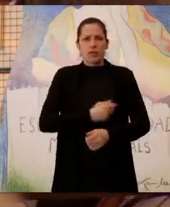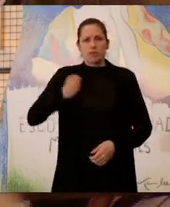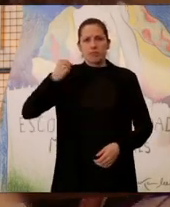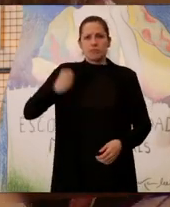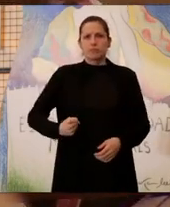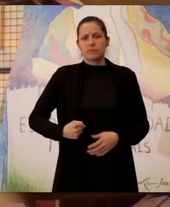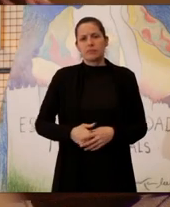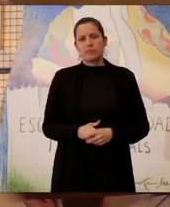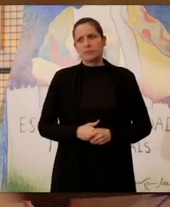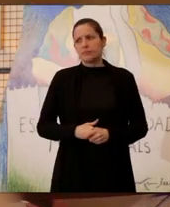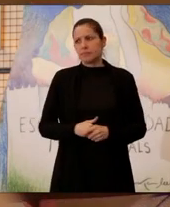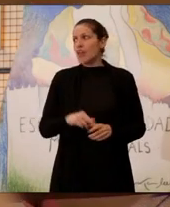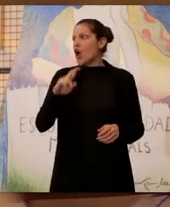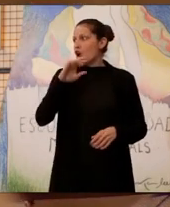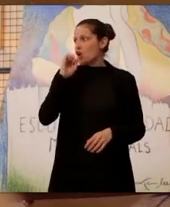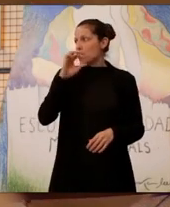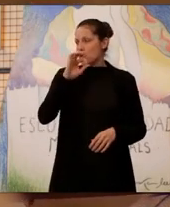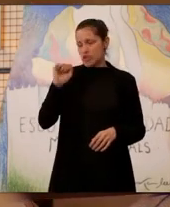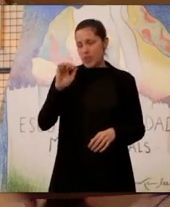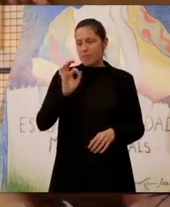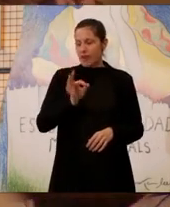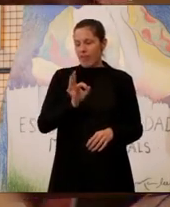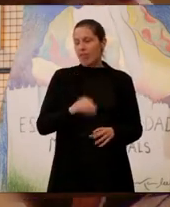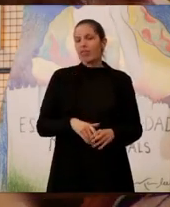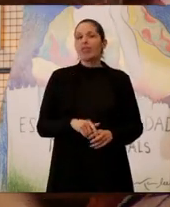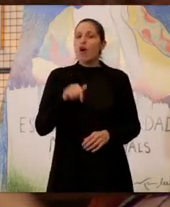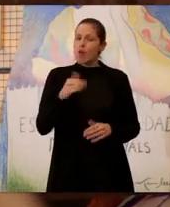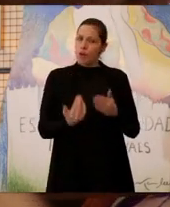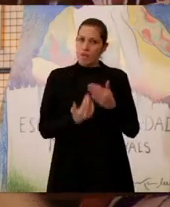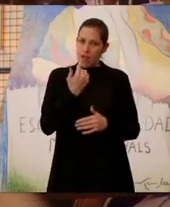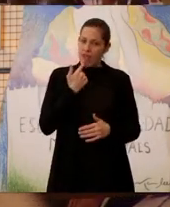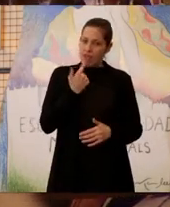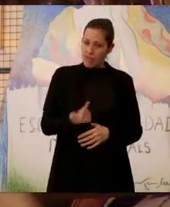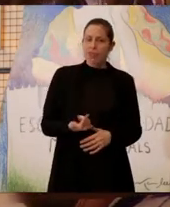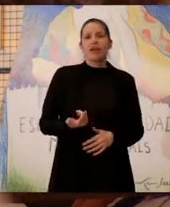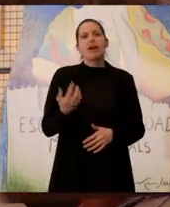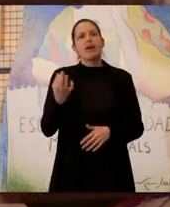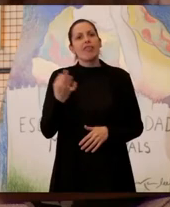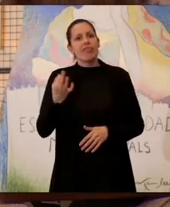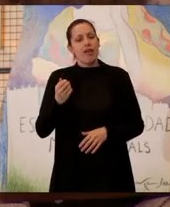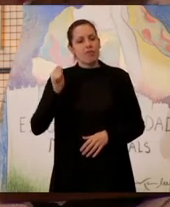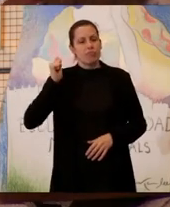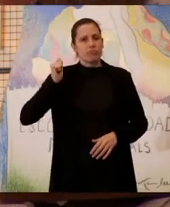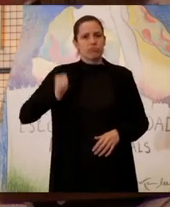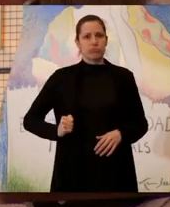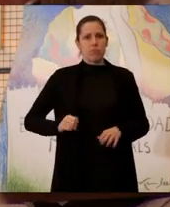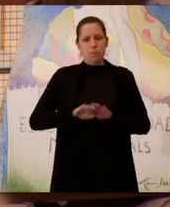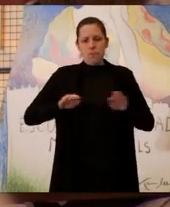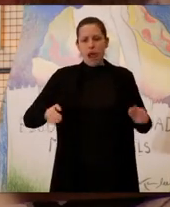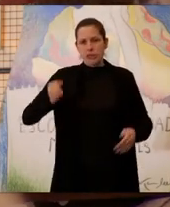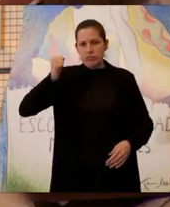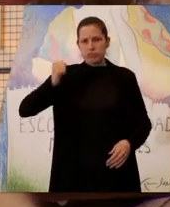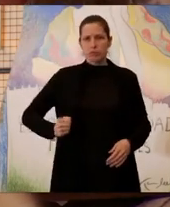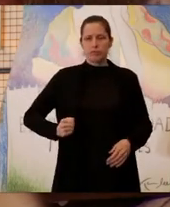Rosa efectivamente lo dice ahí hasta mañana a lo mejor es un puñetazo encima de la mesa Yo he sido una mujer que